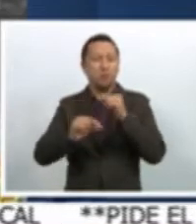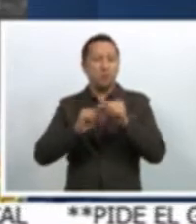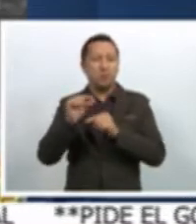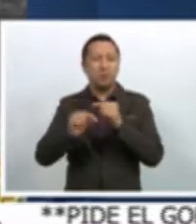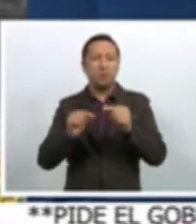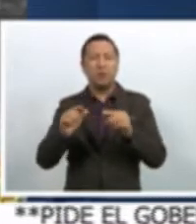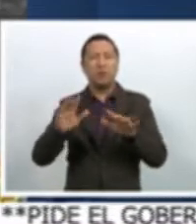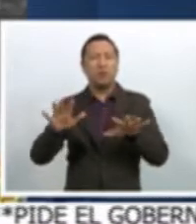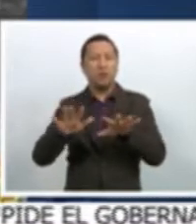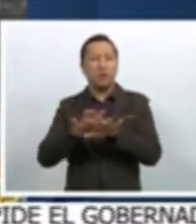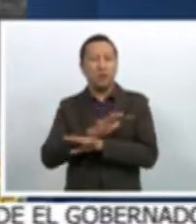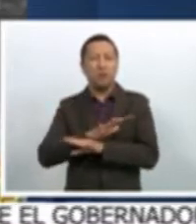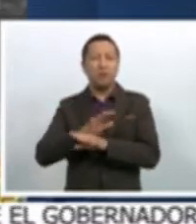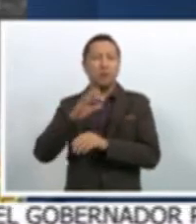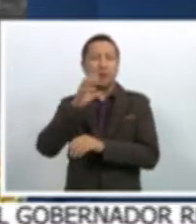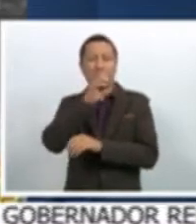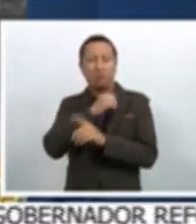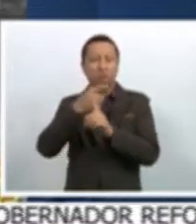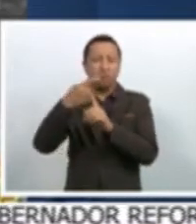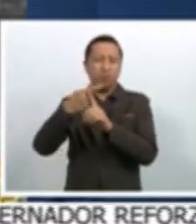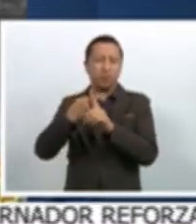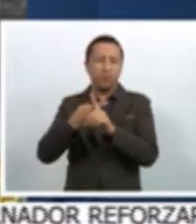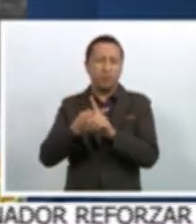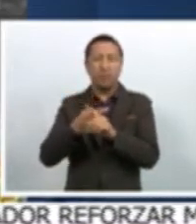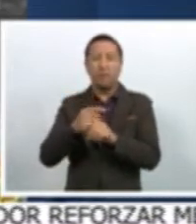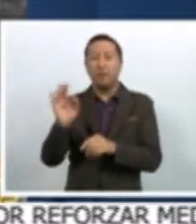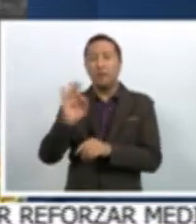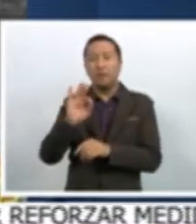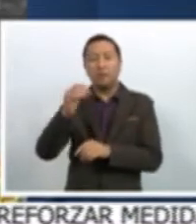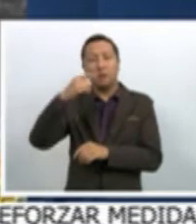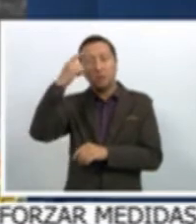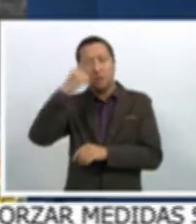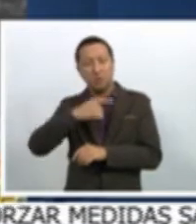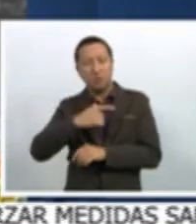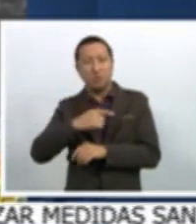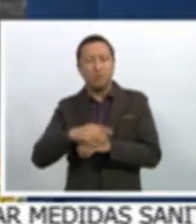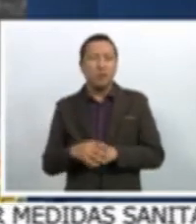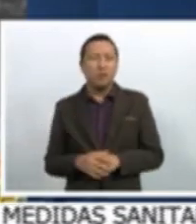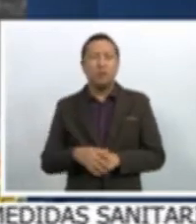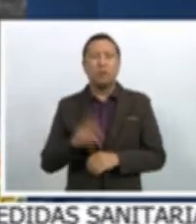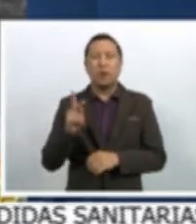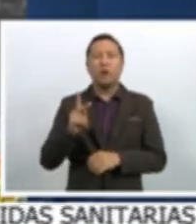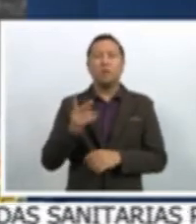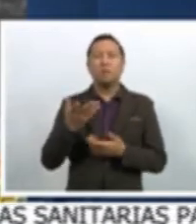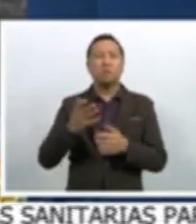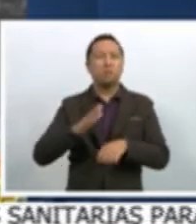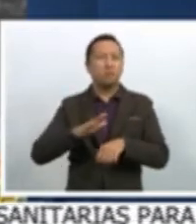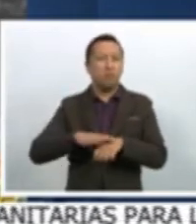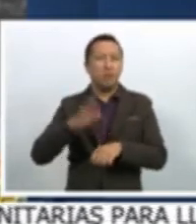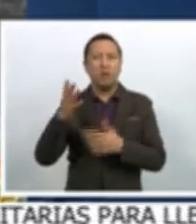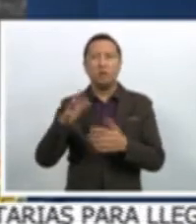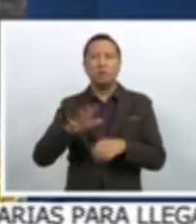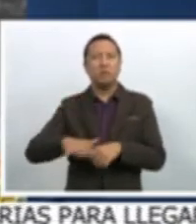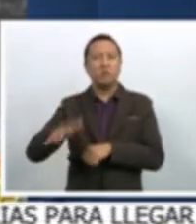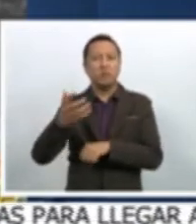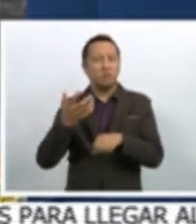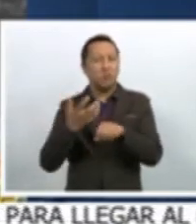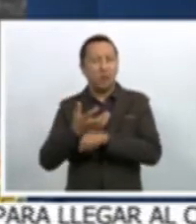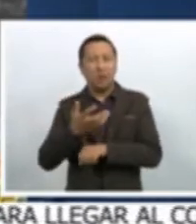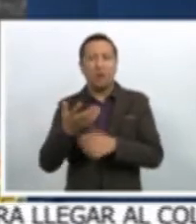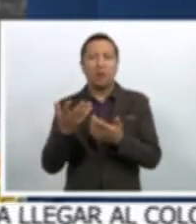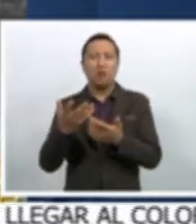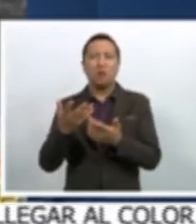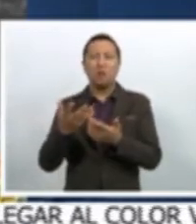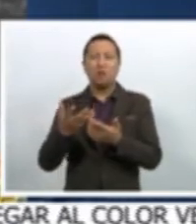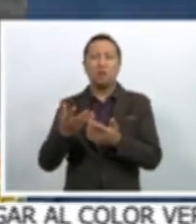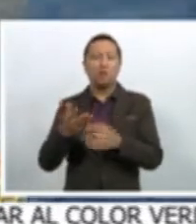noche madrugada. Sin embargo, este hasta el momento no representa influencia sobre las condiciones que tendremos en la península